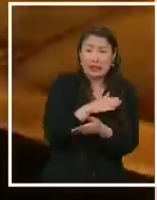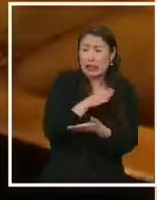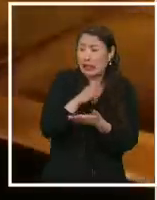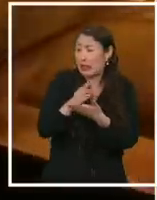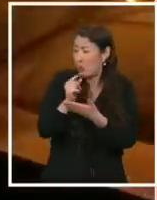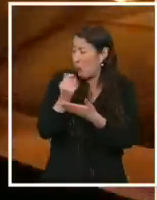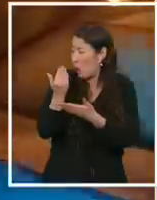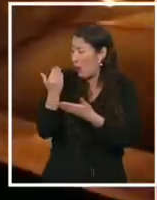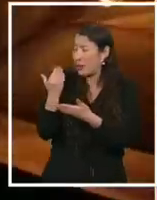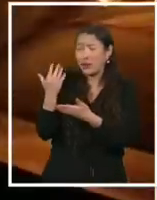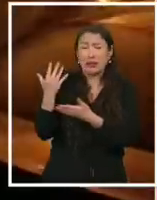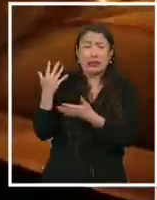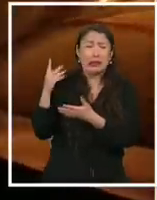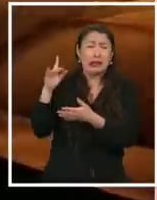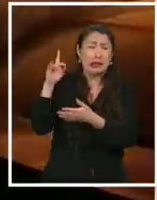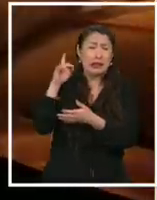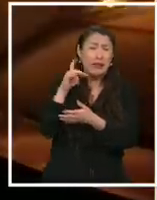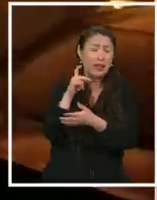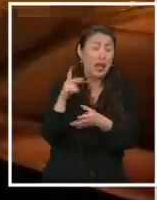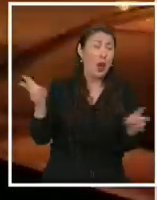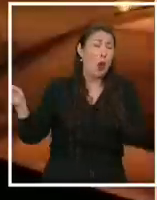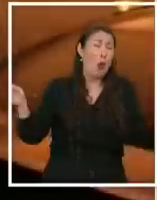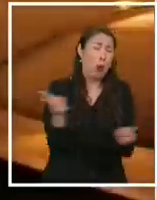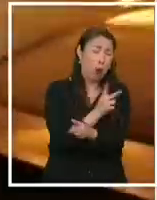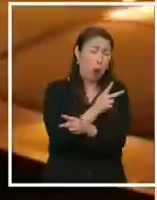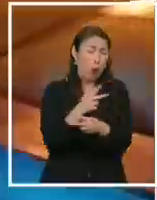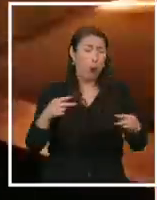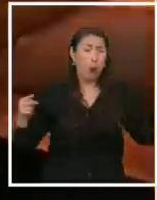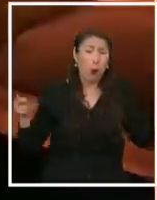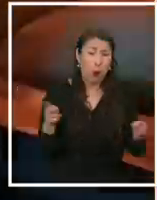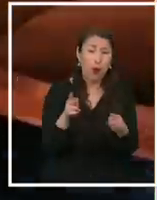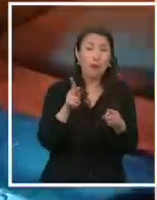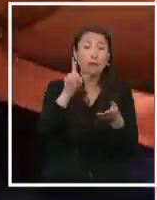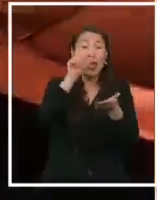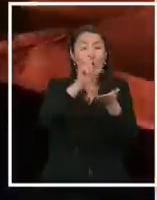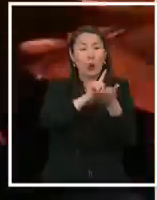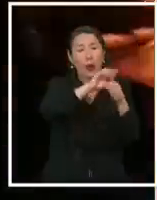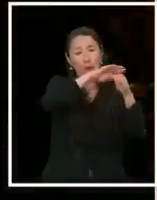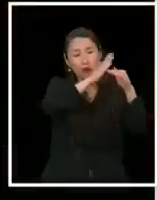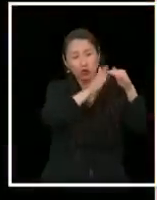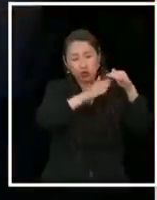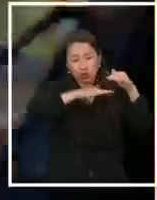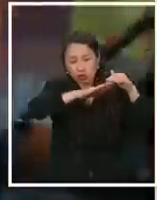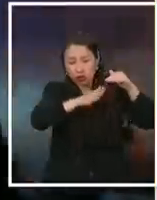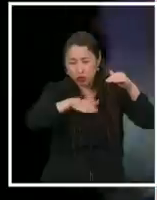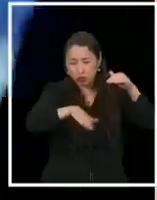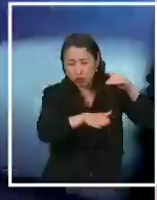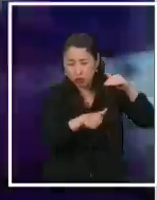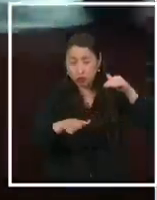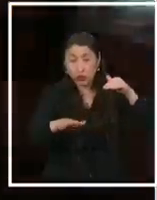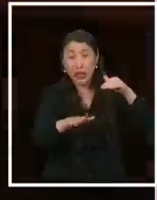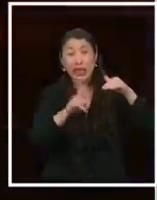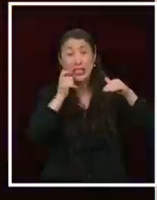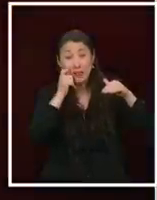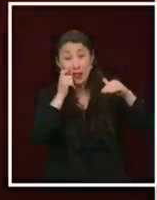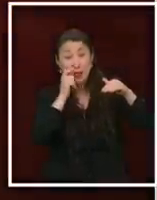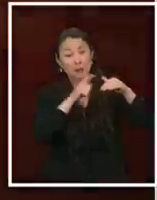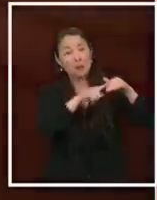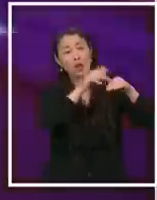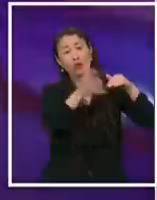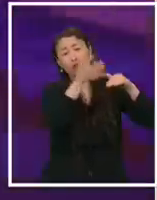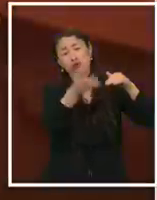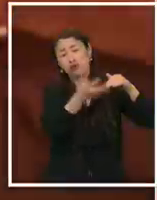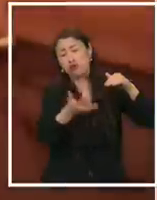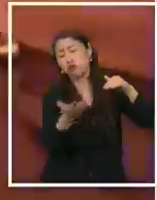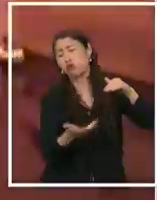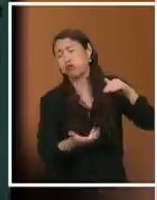hace poco, en cuanto a viento y la topografía del lugar, que permitieron un avance muy rápido y un